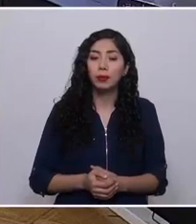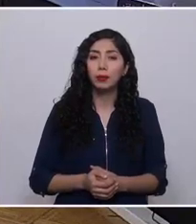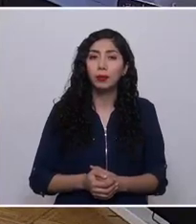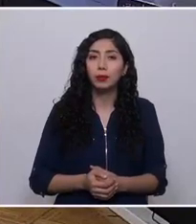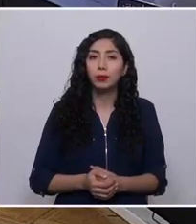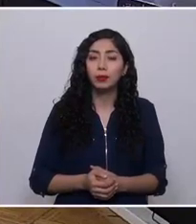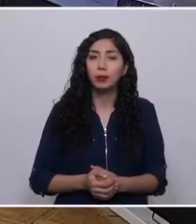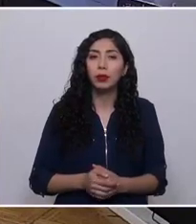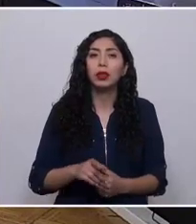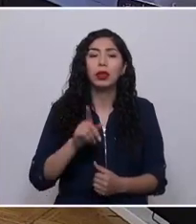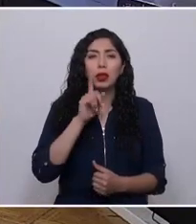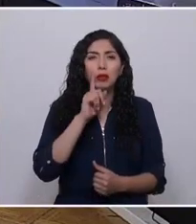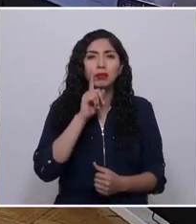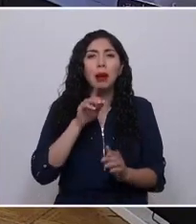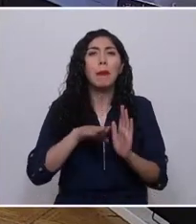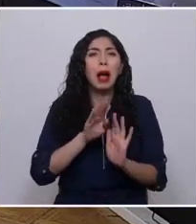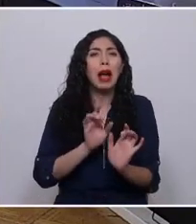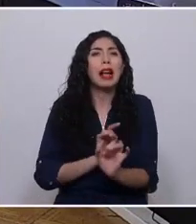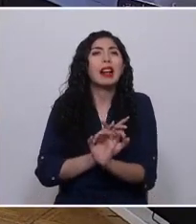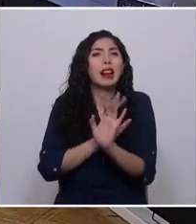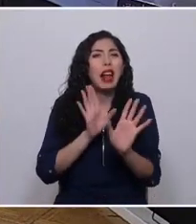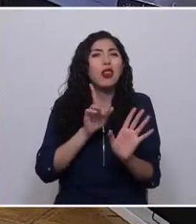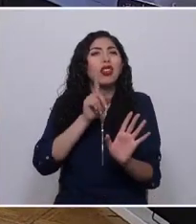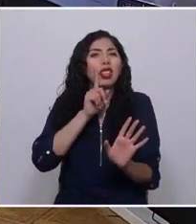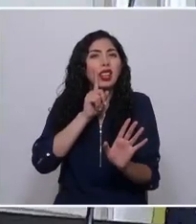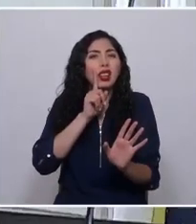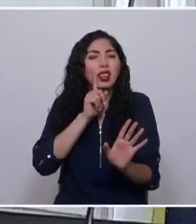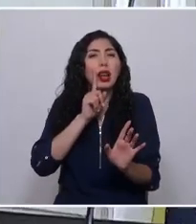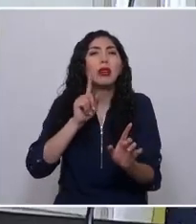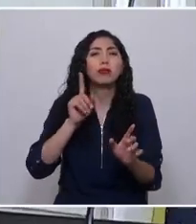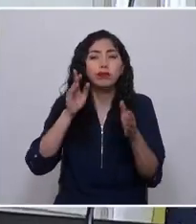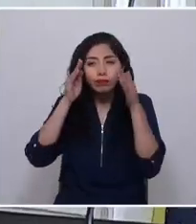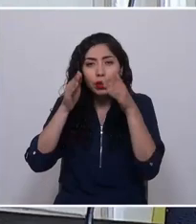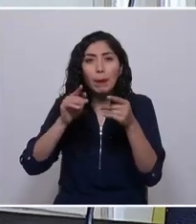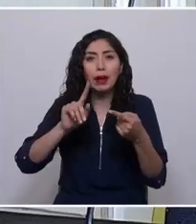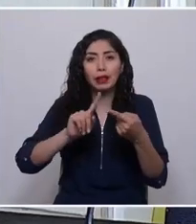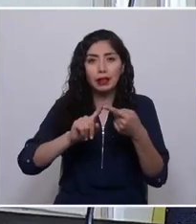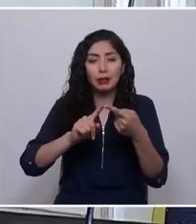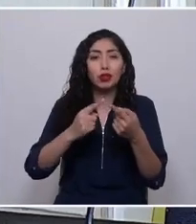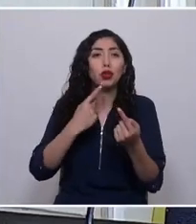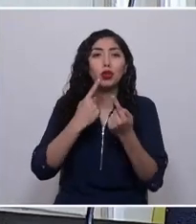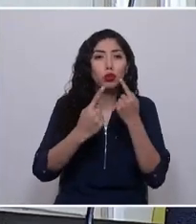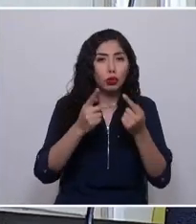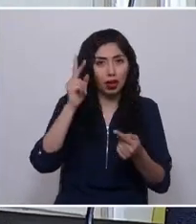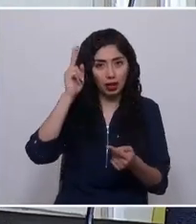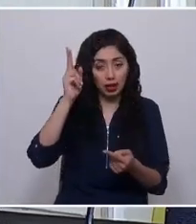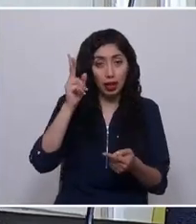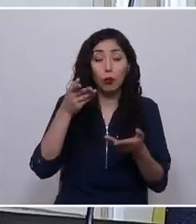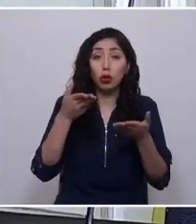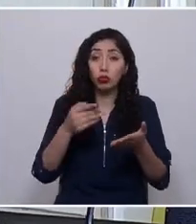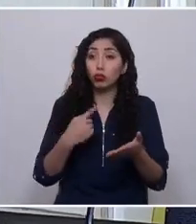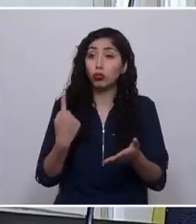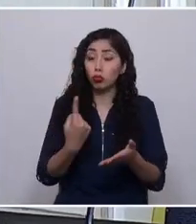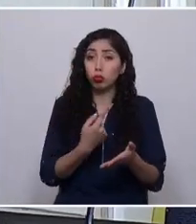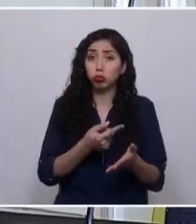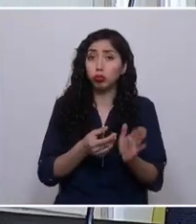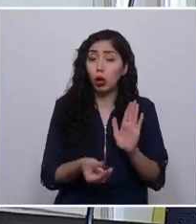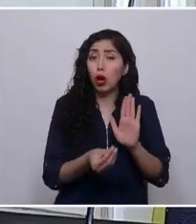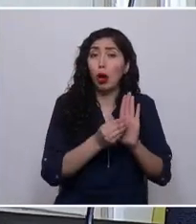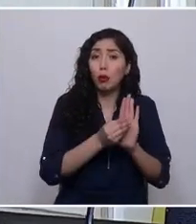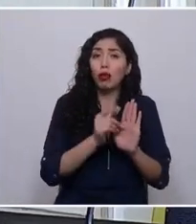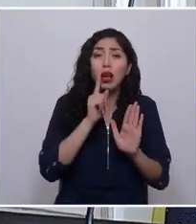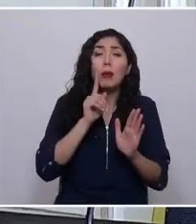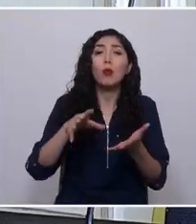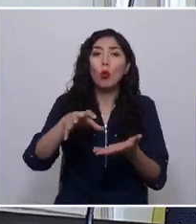más explícito de quiénes son los sujetos de la participación y consulta indígena, y por eso hemos estimado que serán aquellos pueblos reconocidos en nuestra